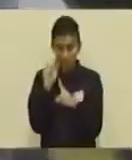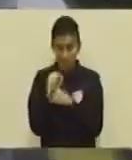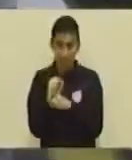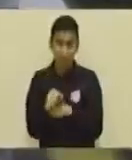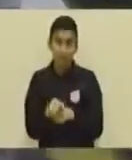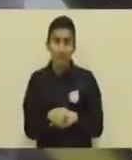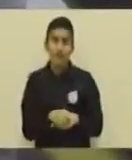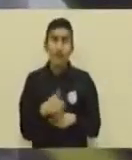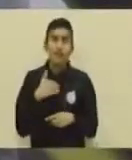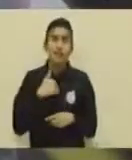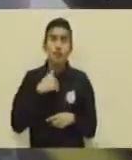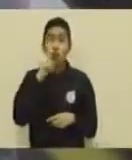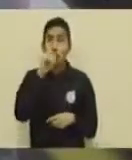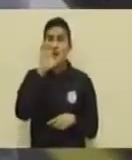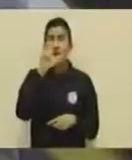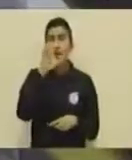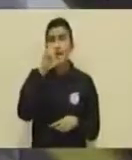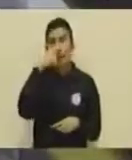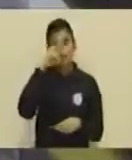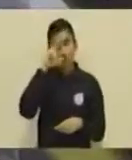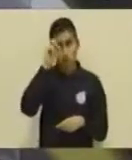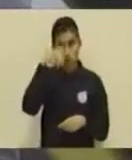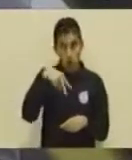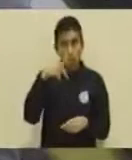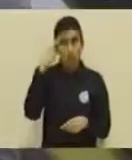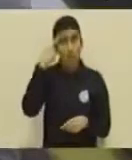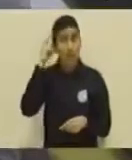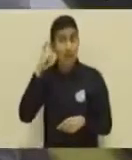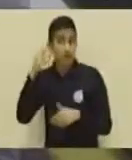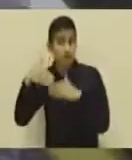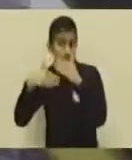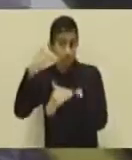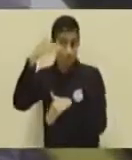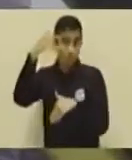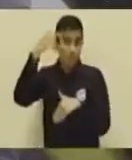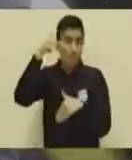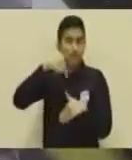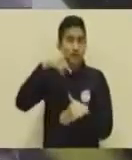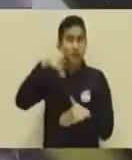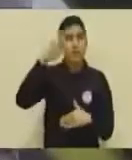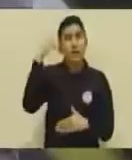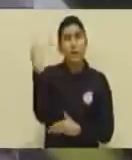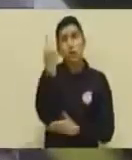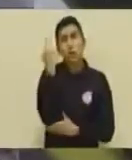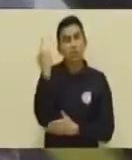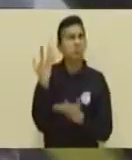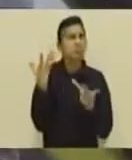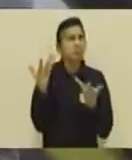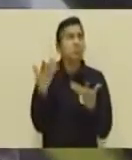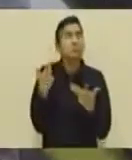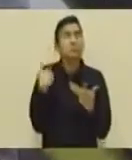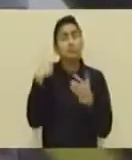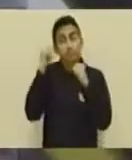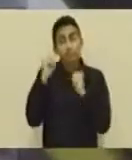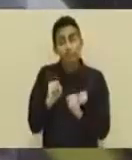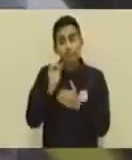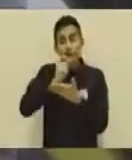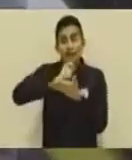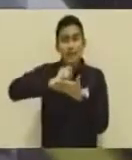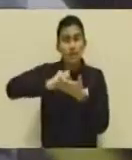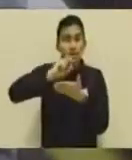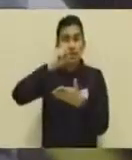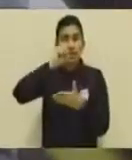un electrón. Entonces, para este átomo de potasio, la estructura de Lewis sería la escritura del